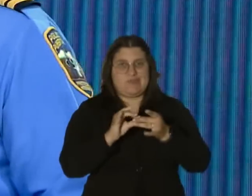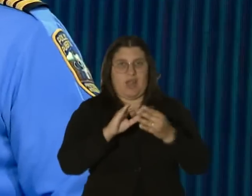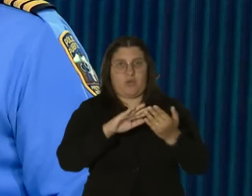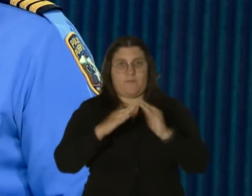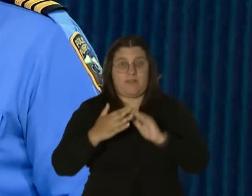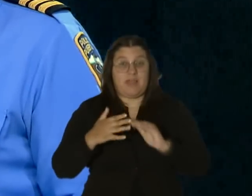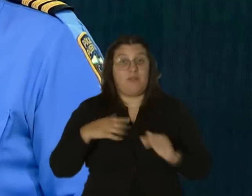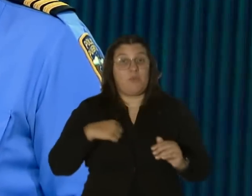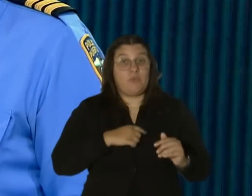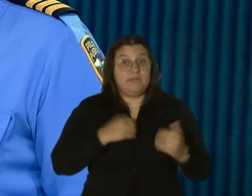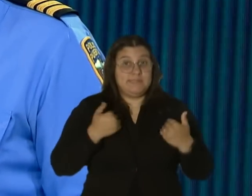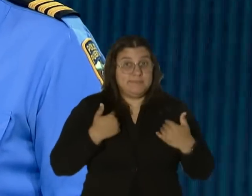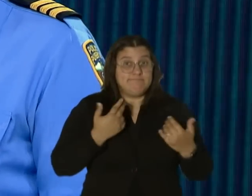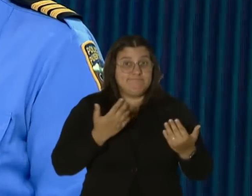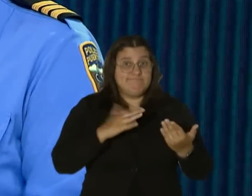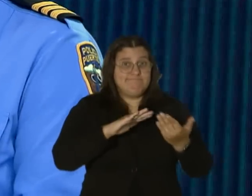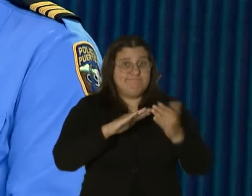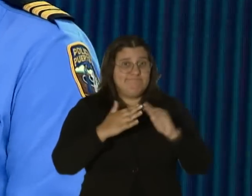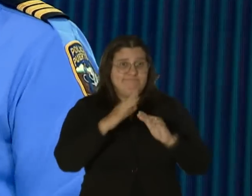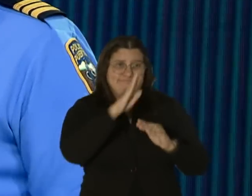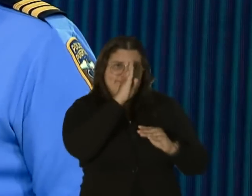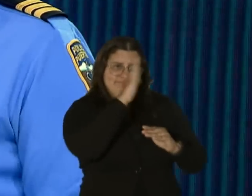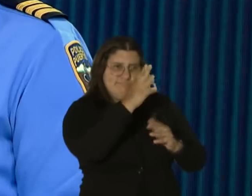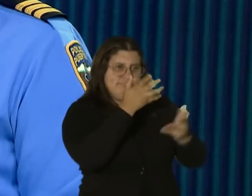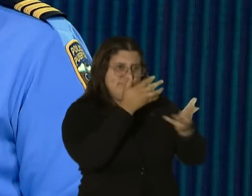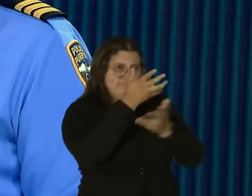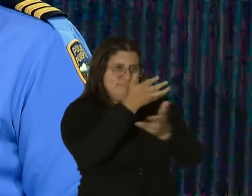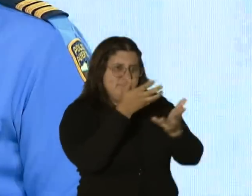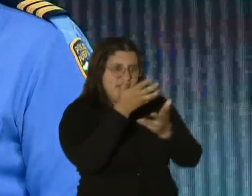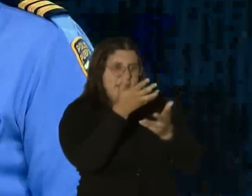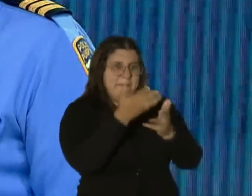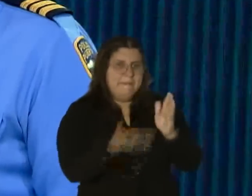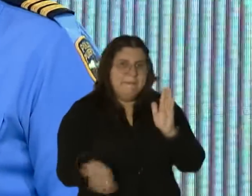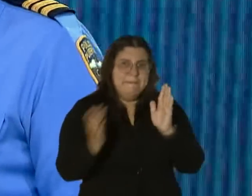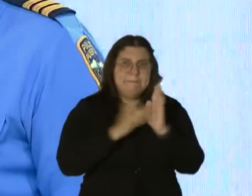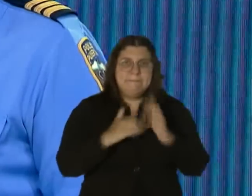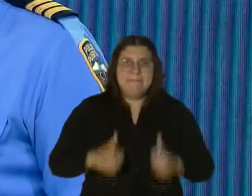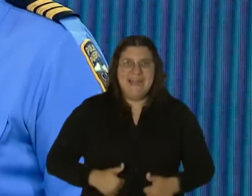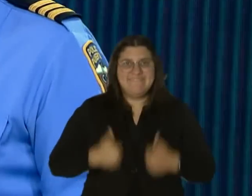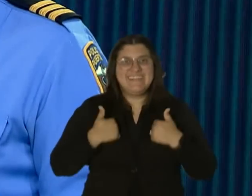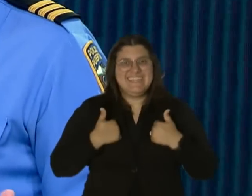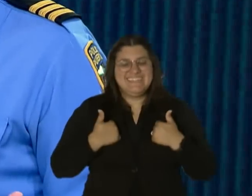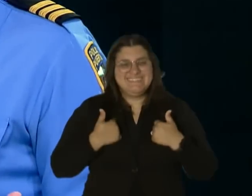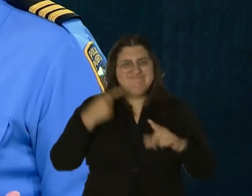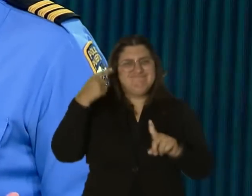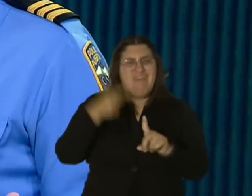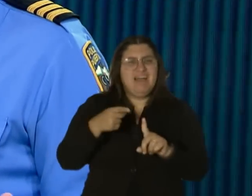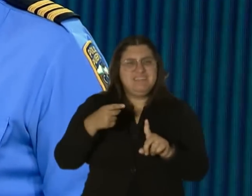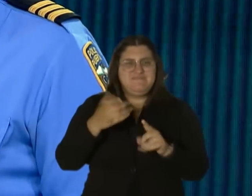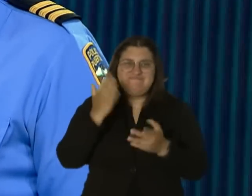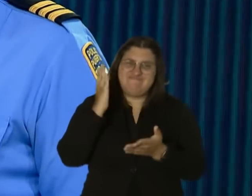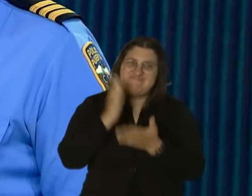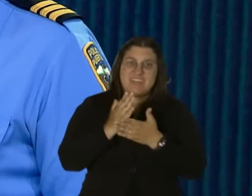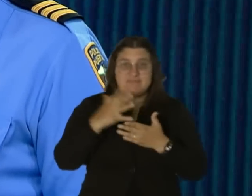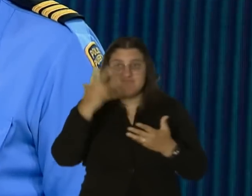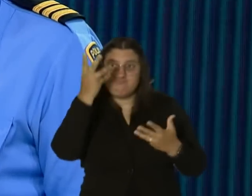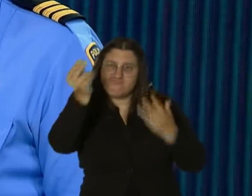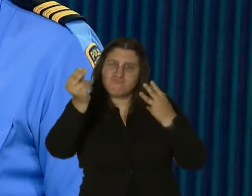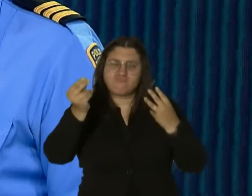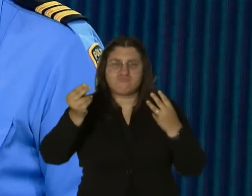tenemos unos compañeros que trabajan directamente con el programa Devuelta a la Vida. El fin de ellos es salir a la calle,